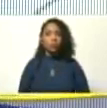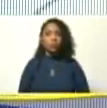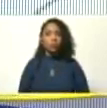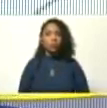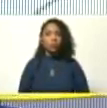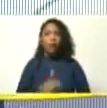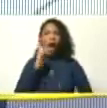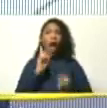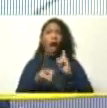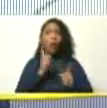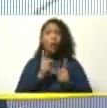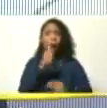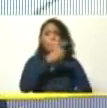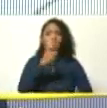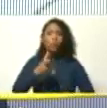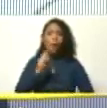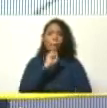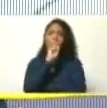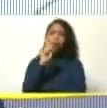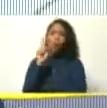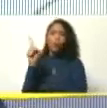Alguna gente se pregunta,